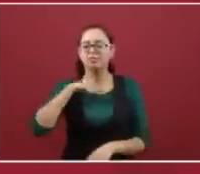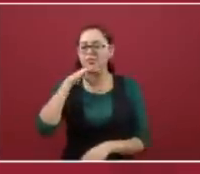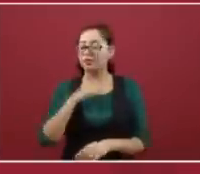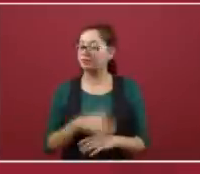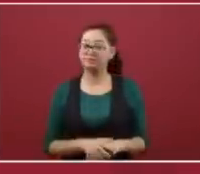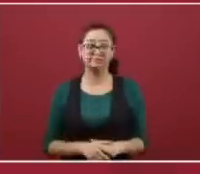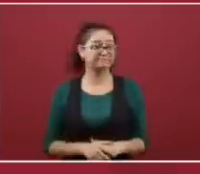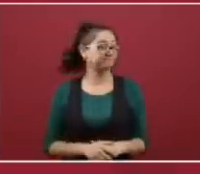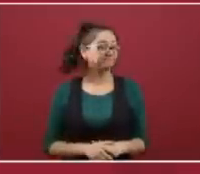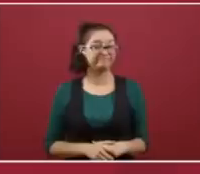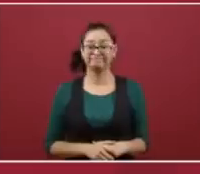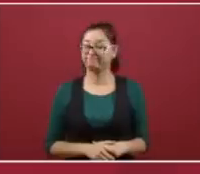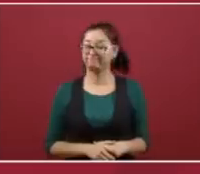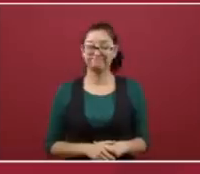tolerancia a la corrupción